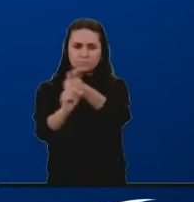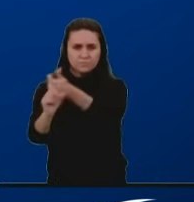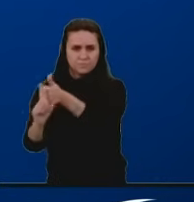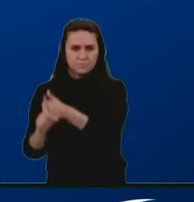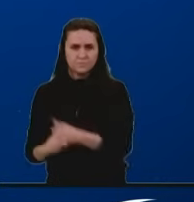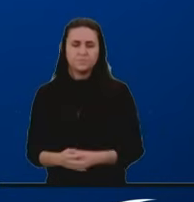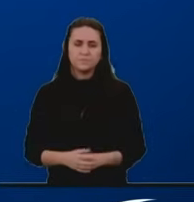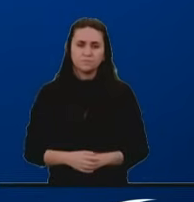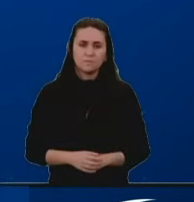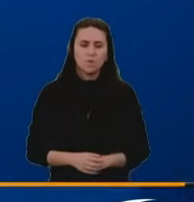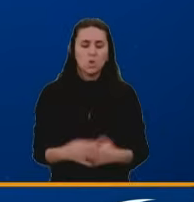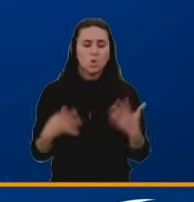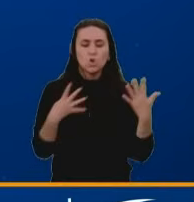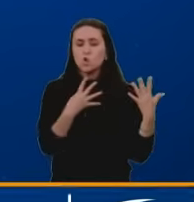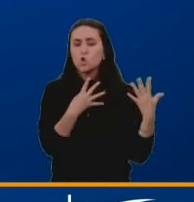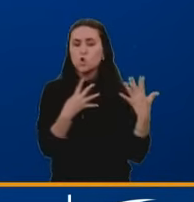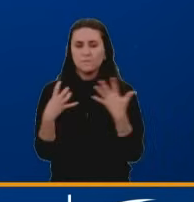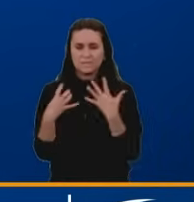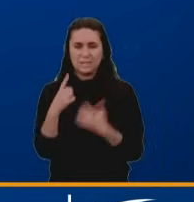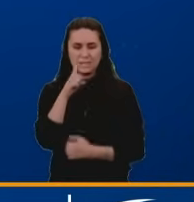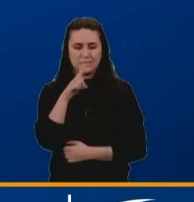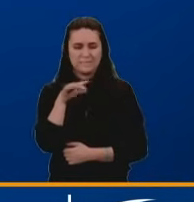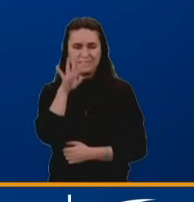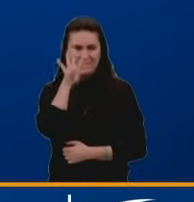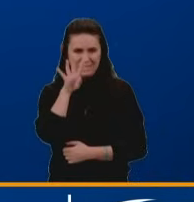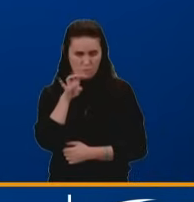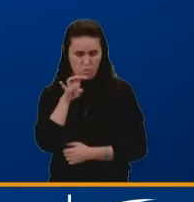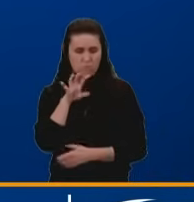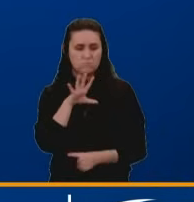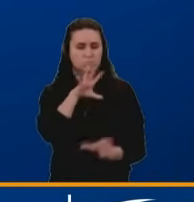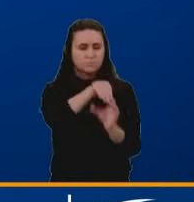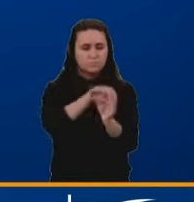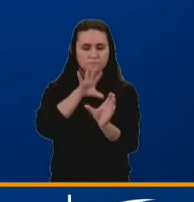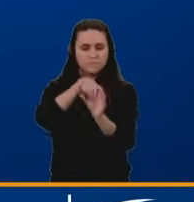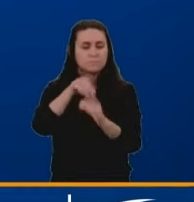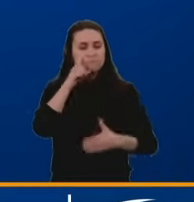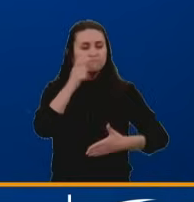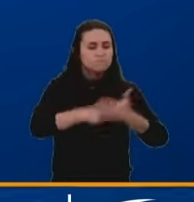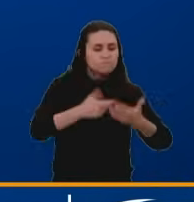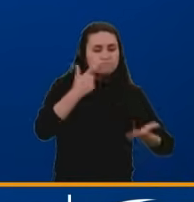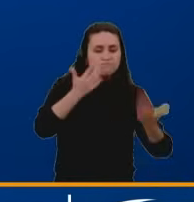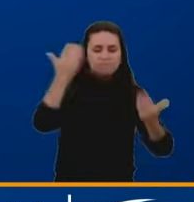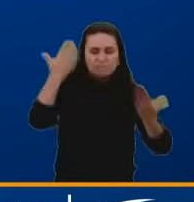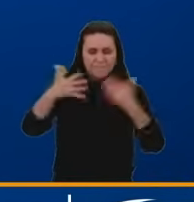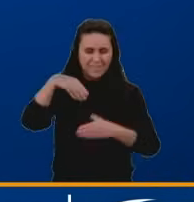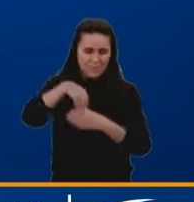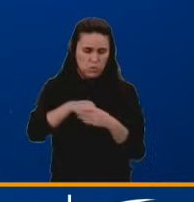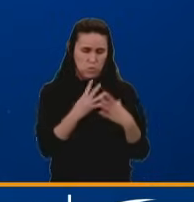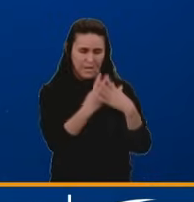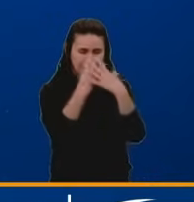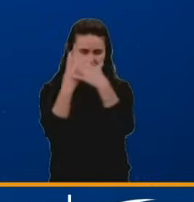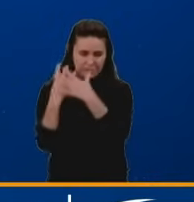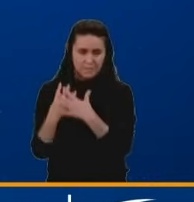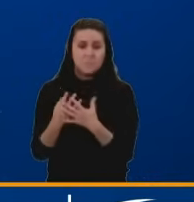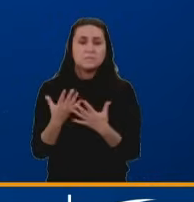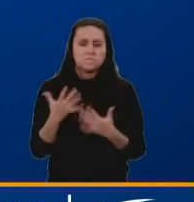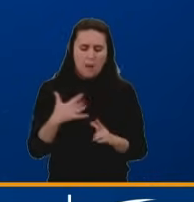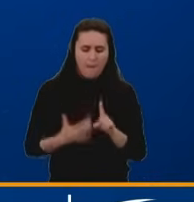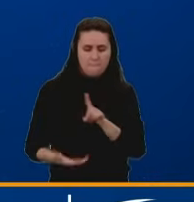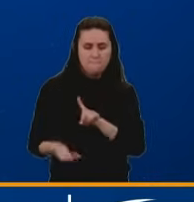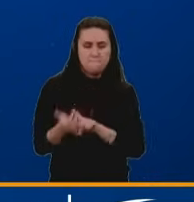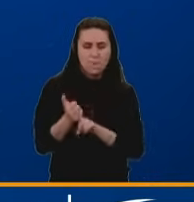habido 919 operativos de registro y control Lo que lo que ha permitido incautar más de